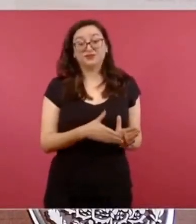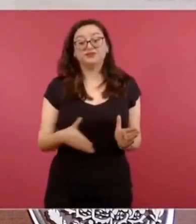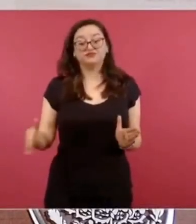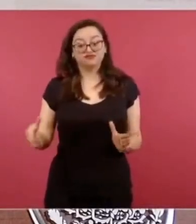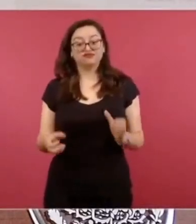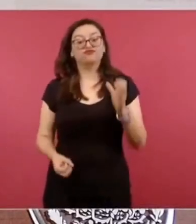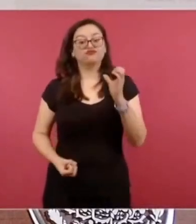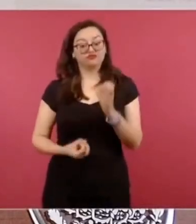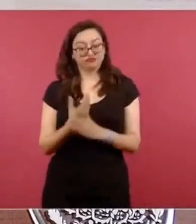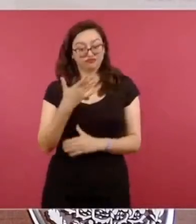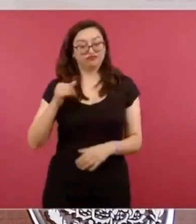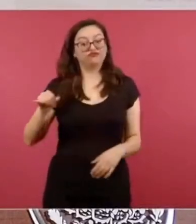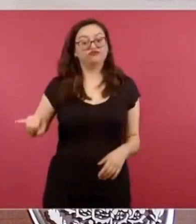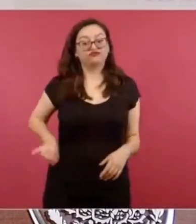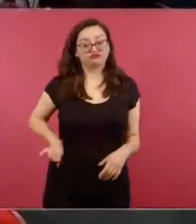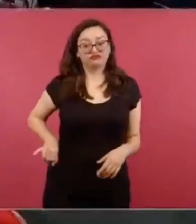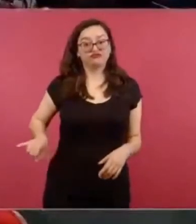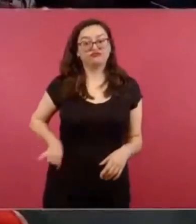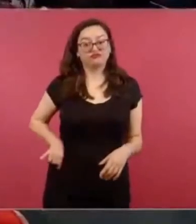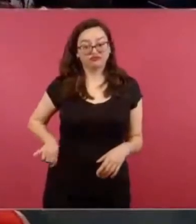nuevo, interesante.